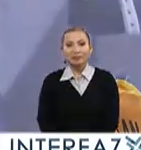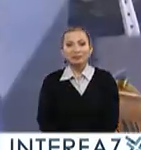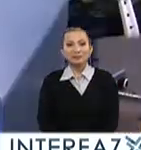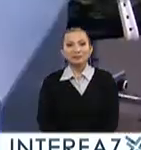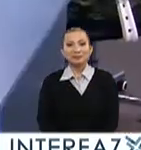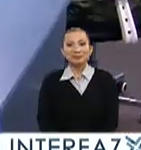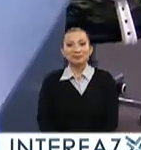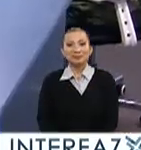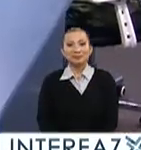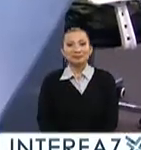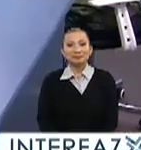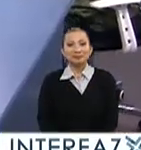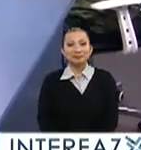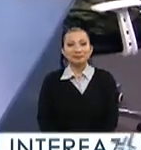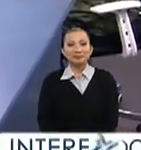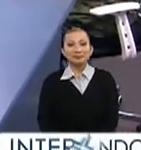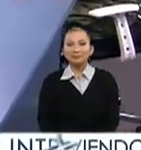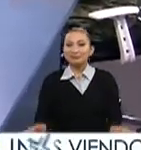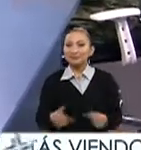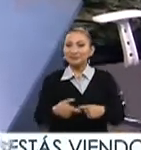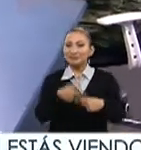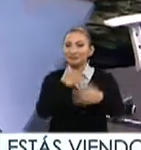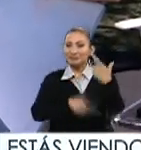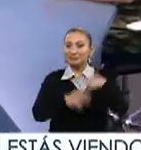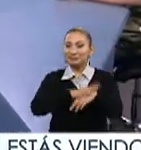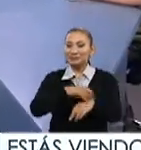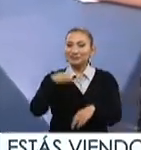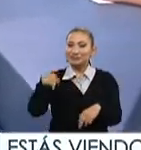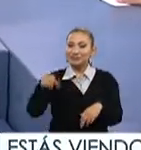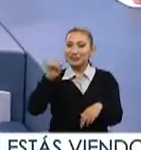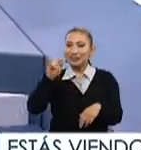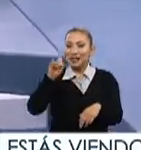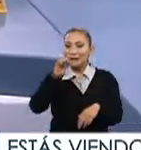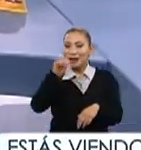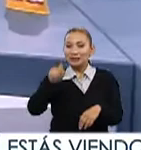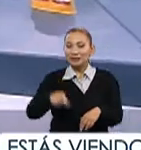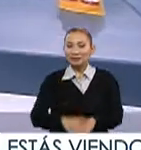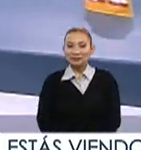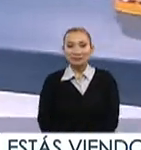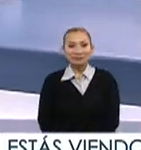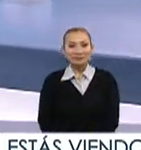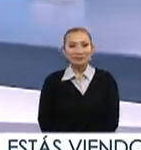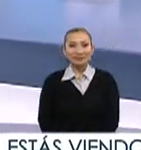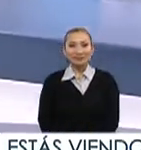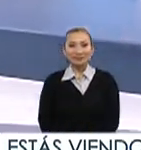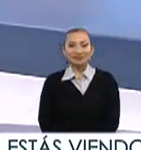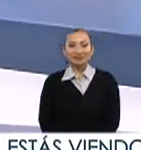por ustedes estar por la por la invitación. No, al contrario. Hacemos una breve pausa y regresamos con más. Esto es Interfaz, no se vayan.